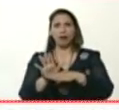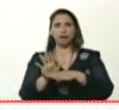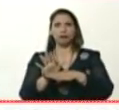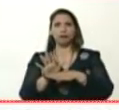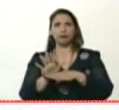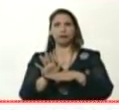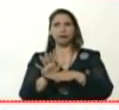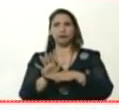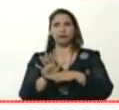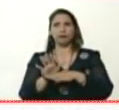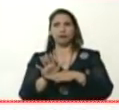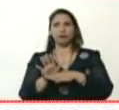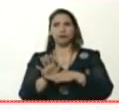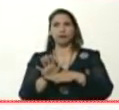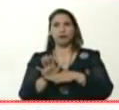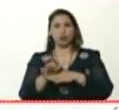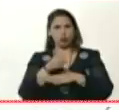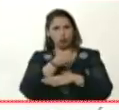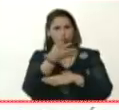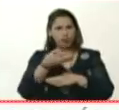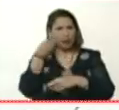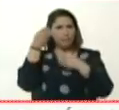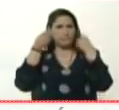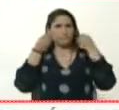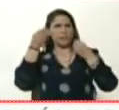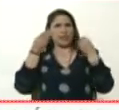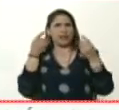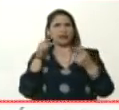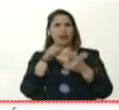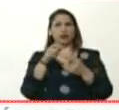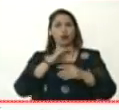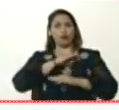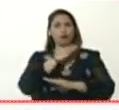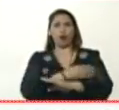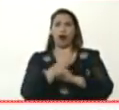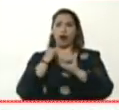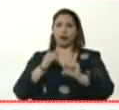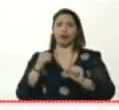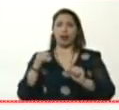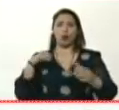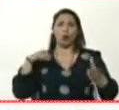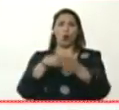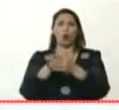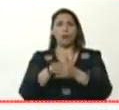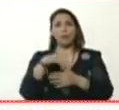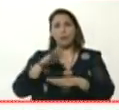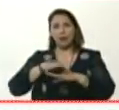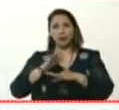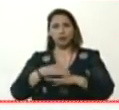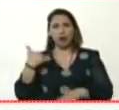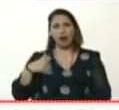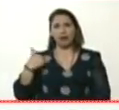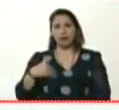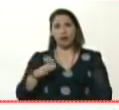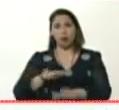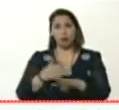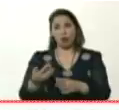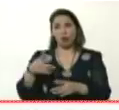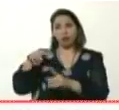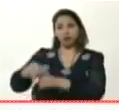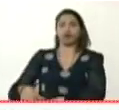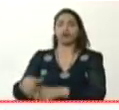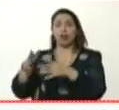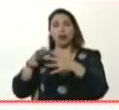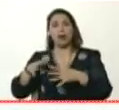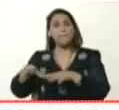Y se les... ¿Tú crees que eso fue un duro golpe lo que ocurrió en Argentina? Fue una derrota del imperialismo en su